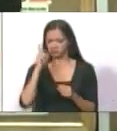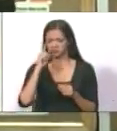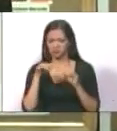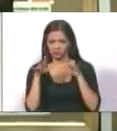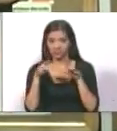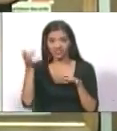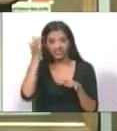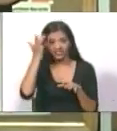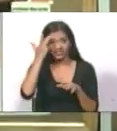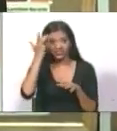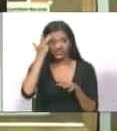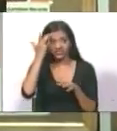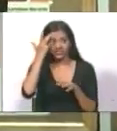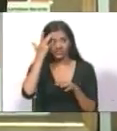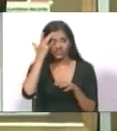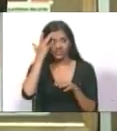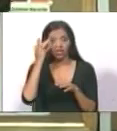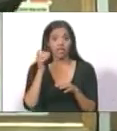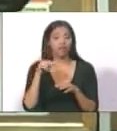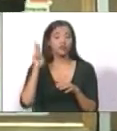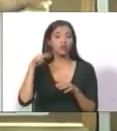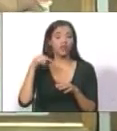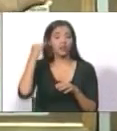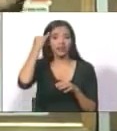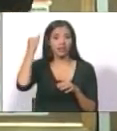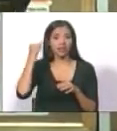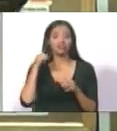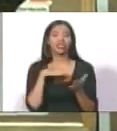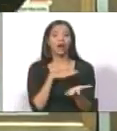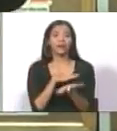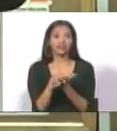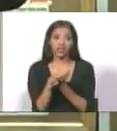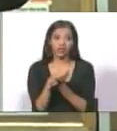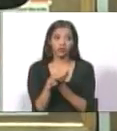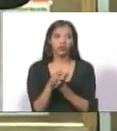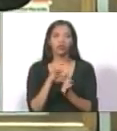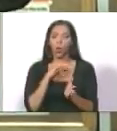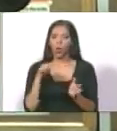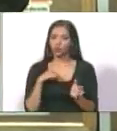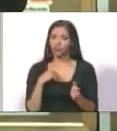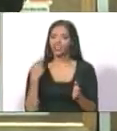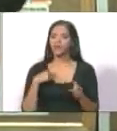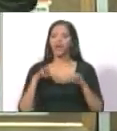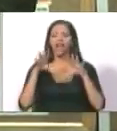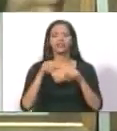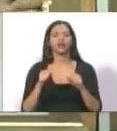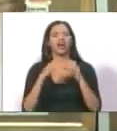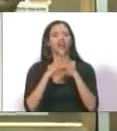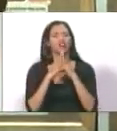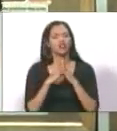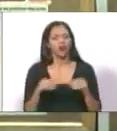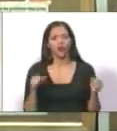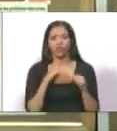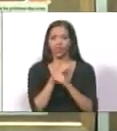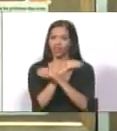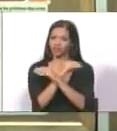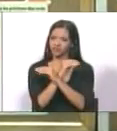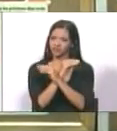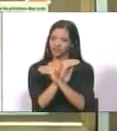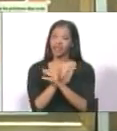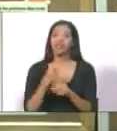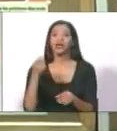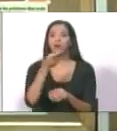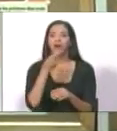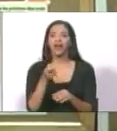ellos nunca imaginaron que eso estaba ocurriendo y nosotros teníamos acceso a todas las videoconferencias y estamos buscando